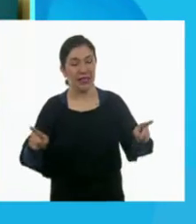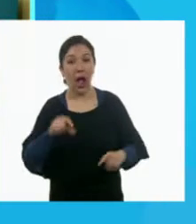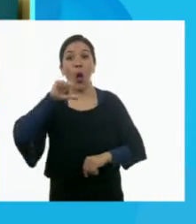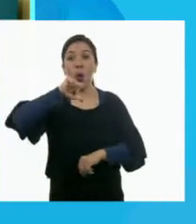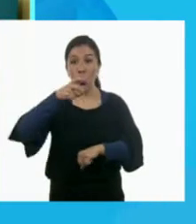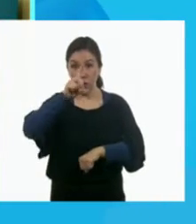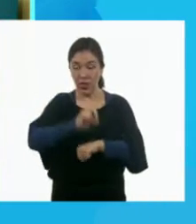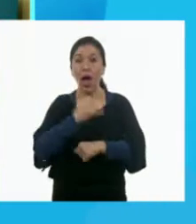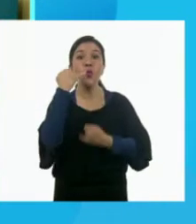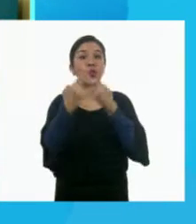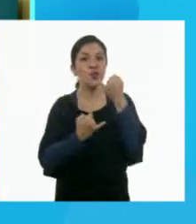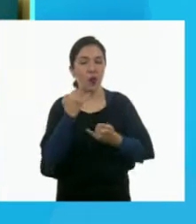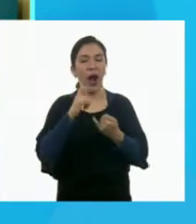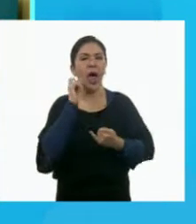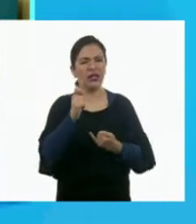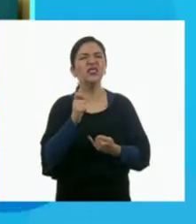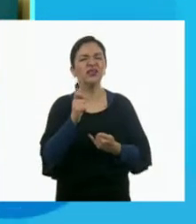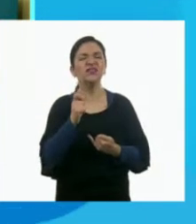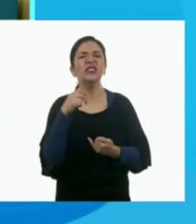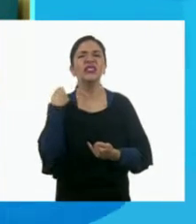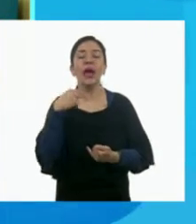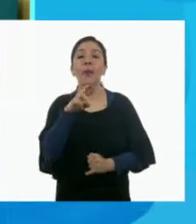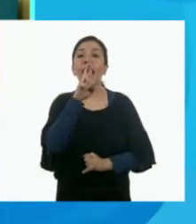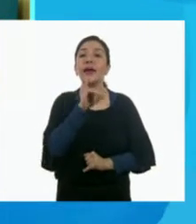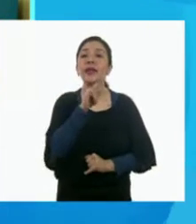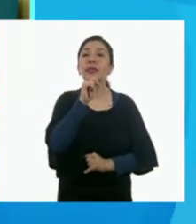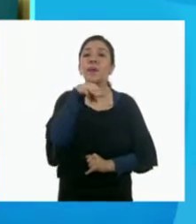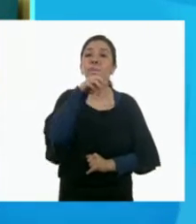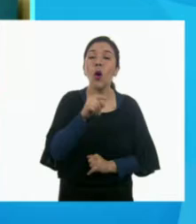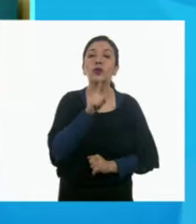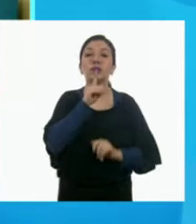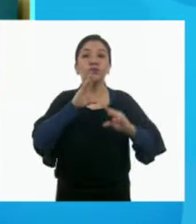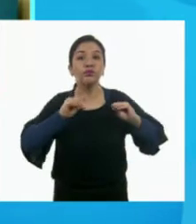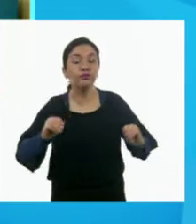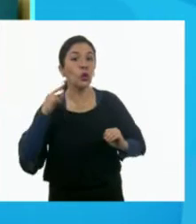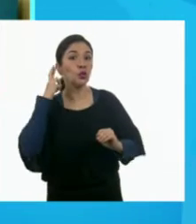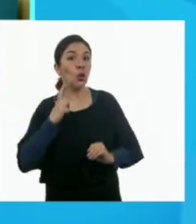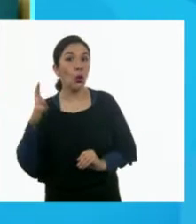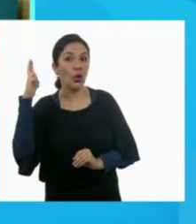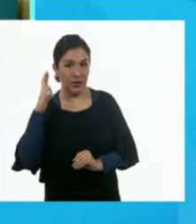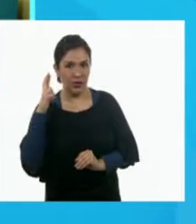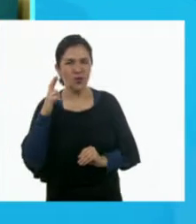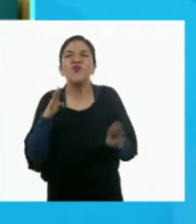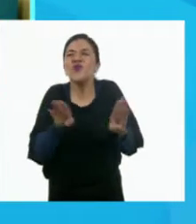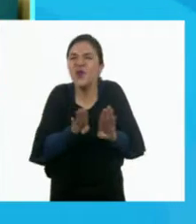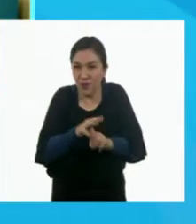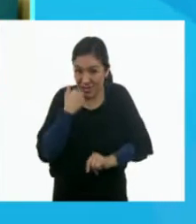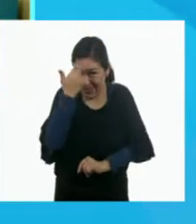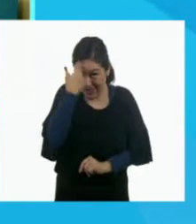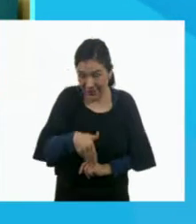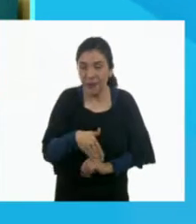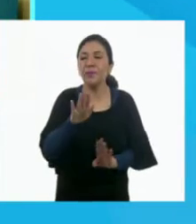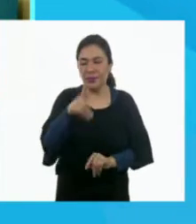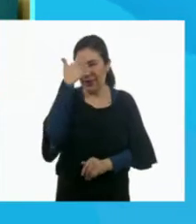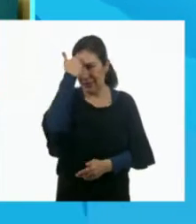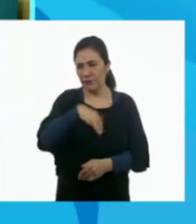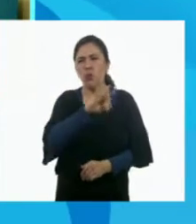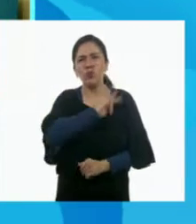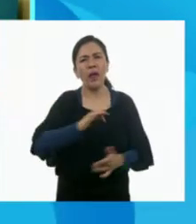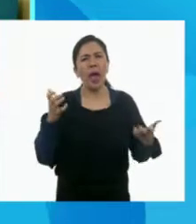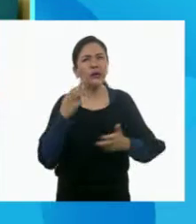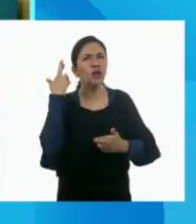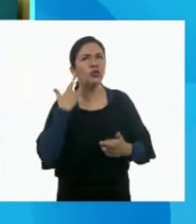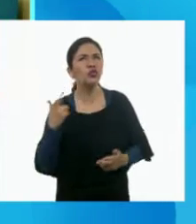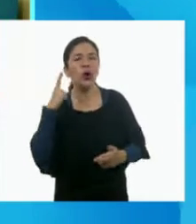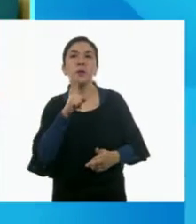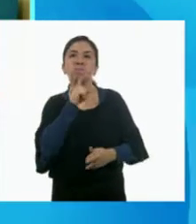día de hoy vamos a jugar con algo que se llama ritmo, silencio y sonidos. ¿Quieres saber cómo? ¿Sabías que puedes hacer